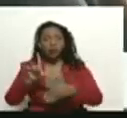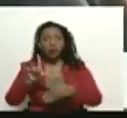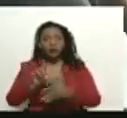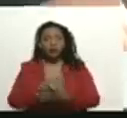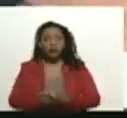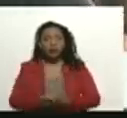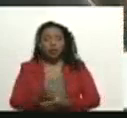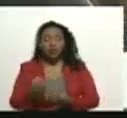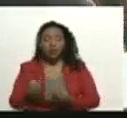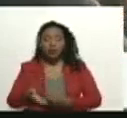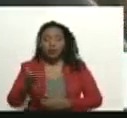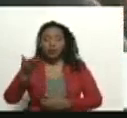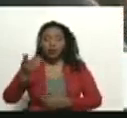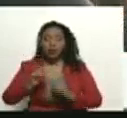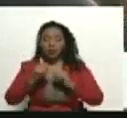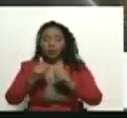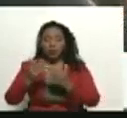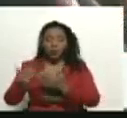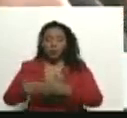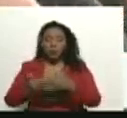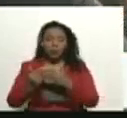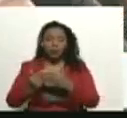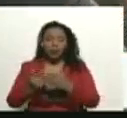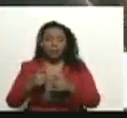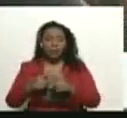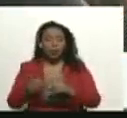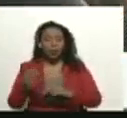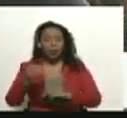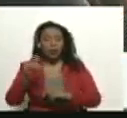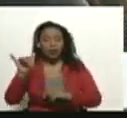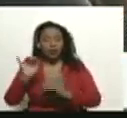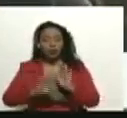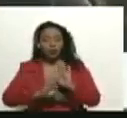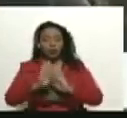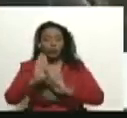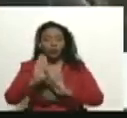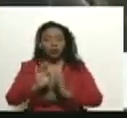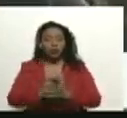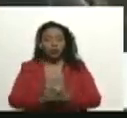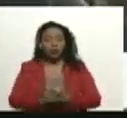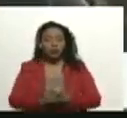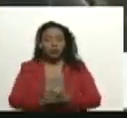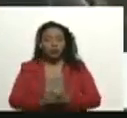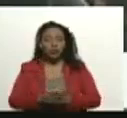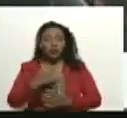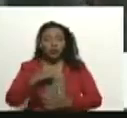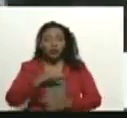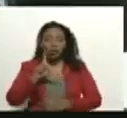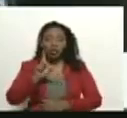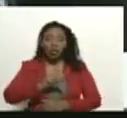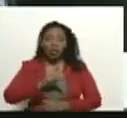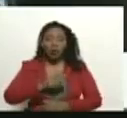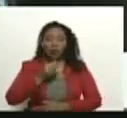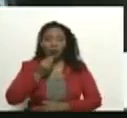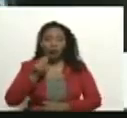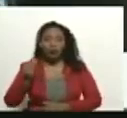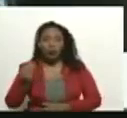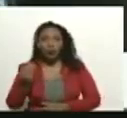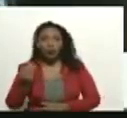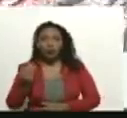es importante que empecemos a estudiar esos impactos, pero además que empecemos a desarrollarlas. Nosotros necesitamos que nuestra juventud, que